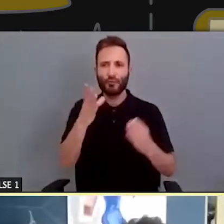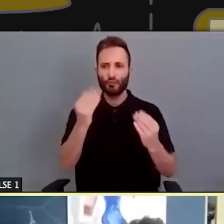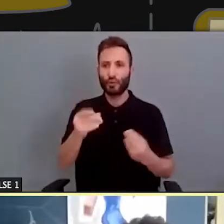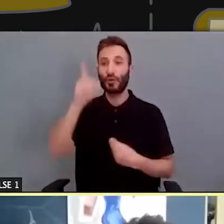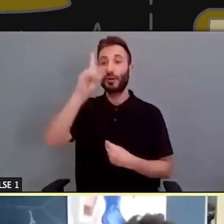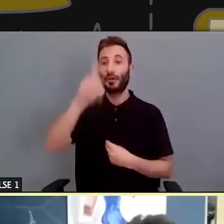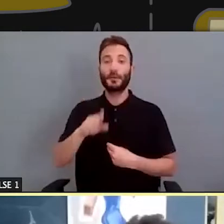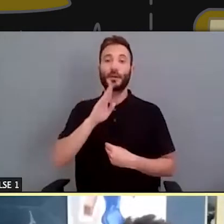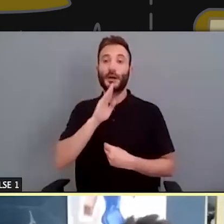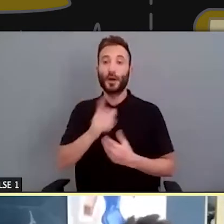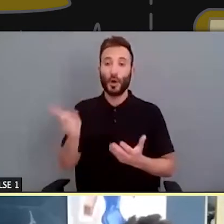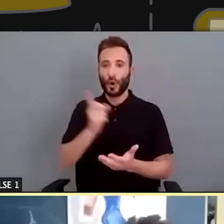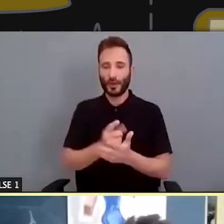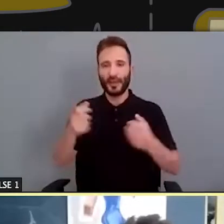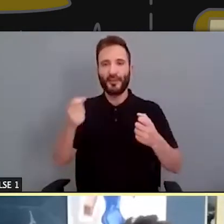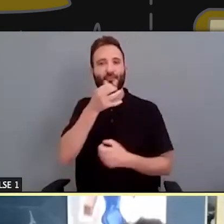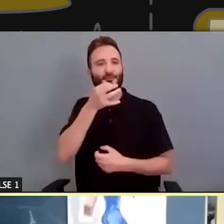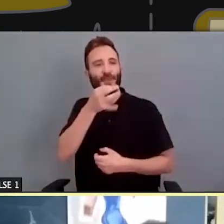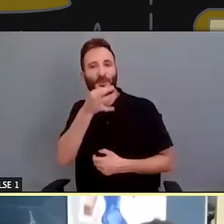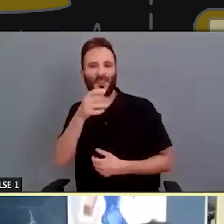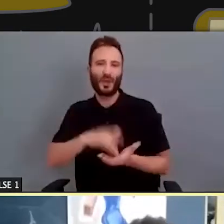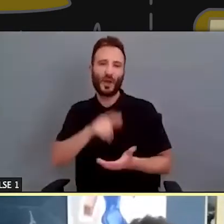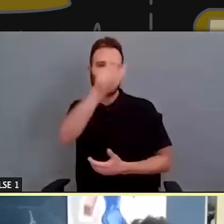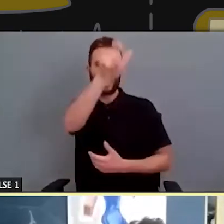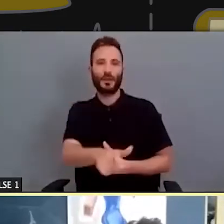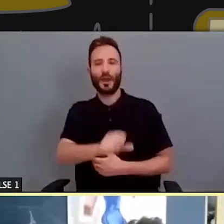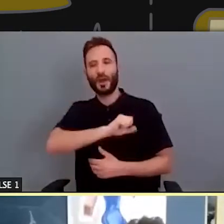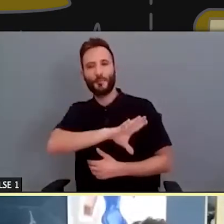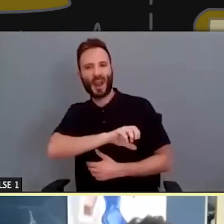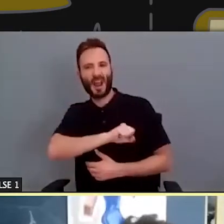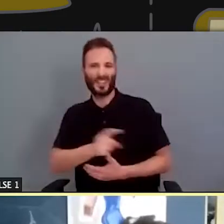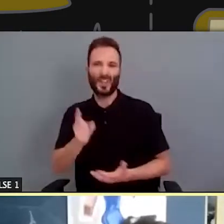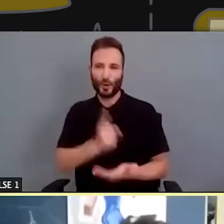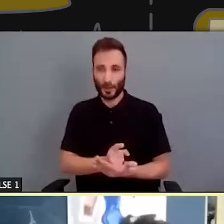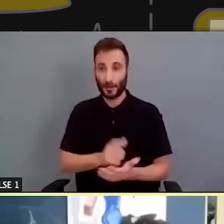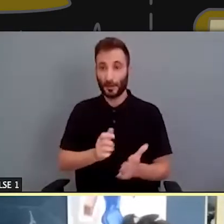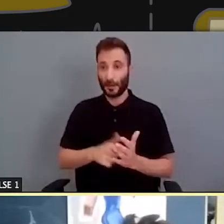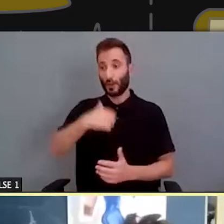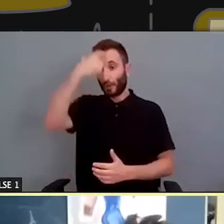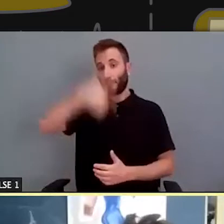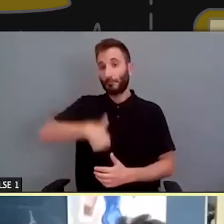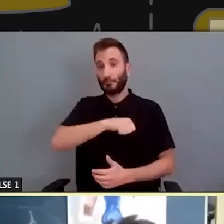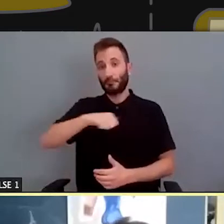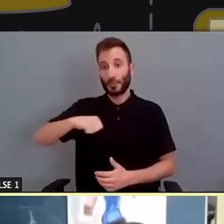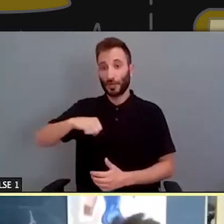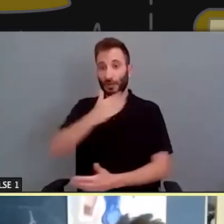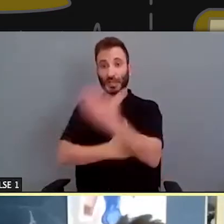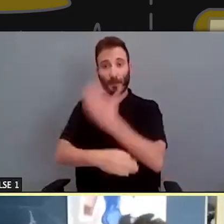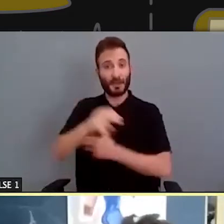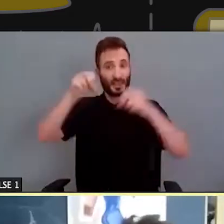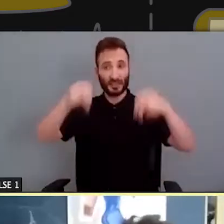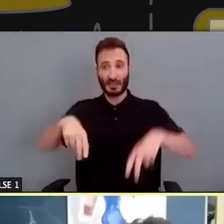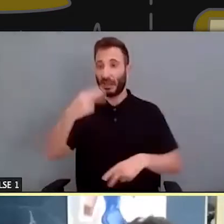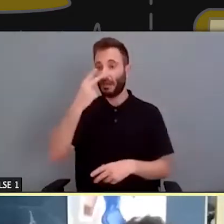vez un cascarabias. Yo tengo la situación personal que no he tenido ninguna discapacidad y hace unos 2 años y medio que